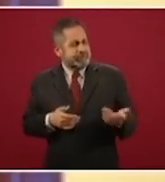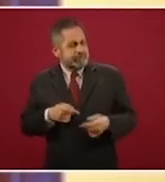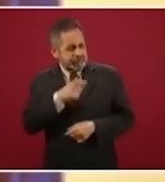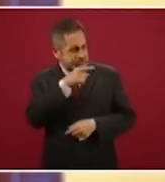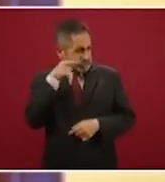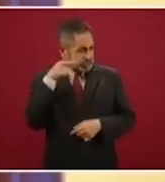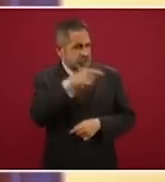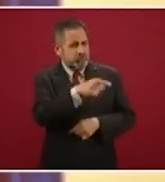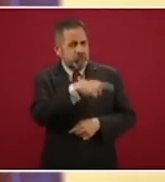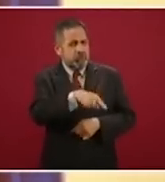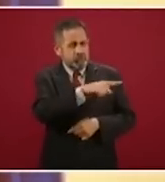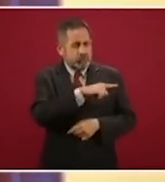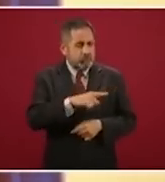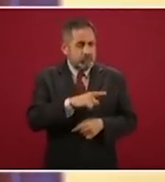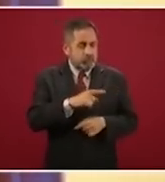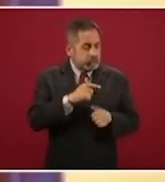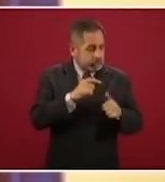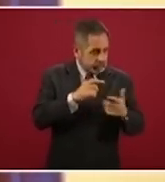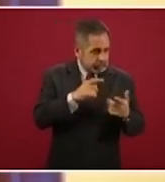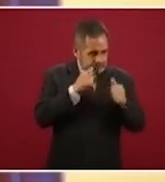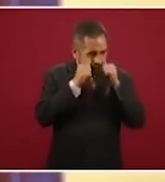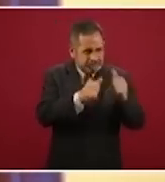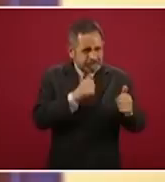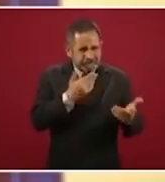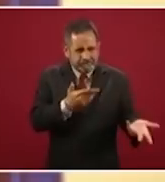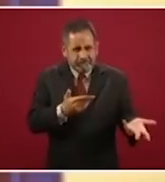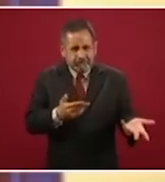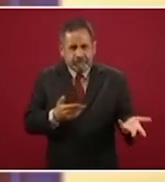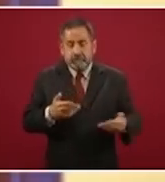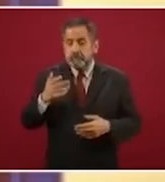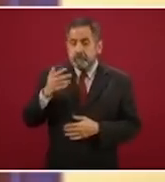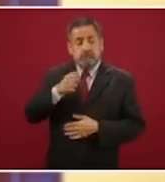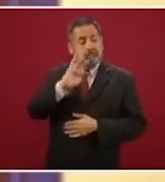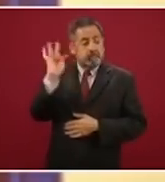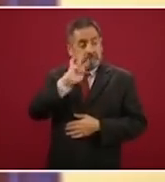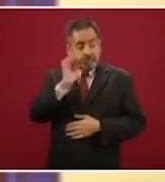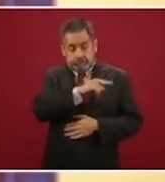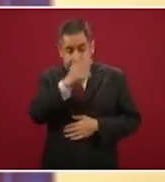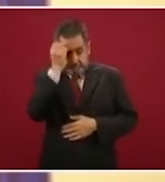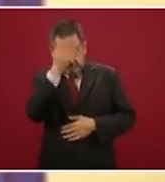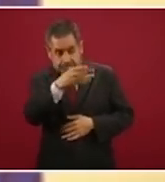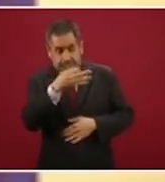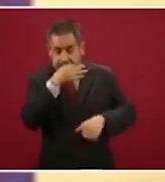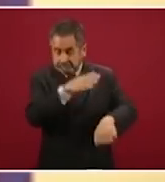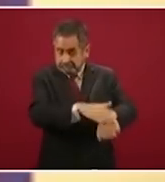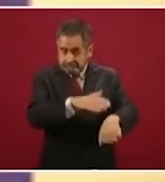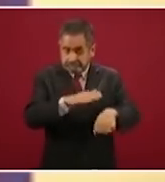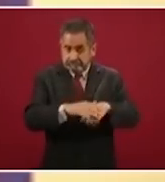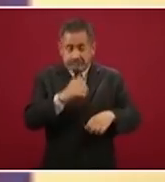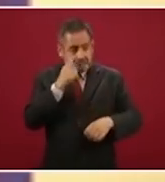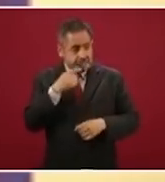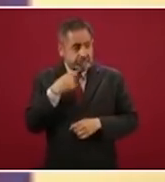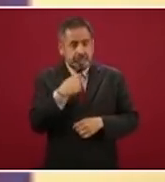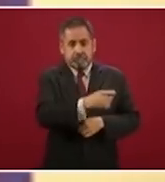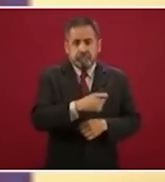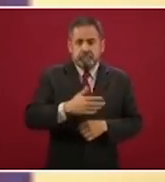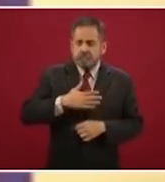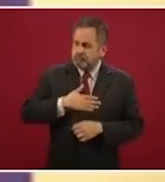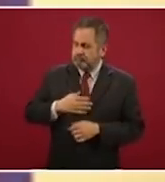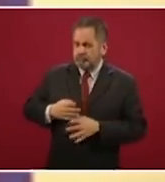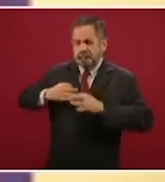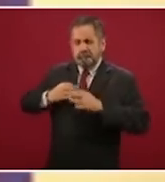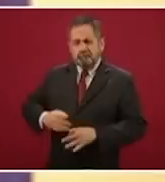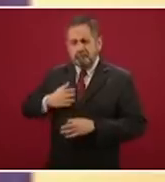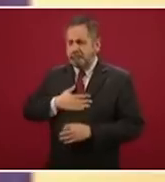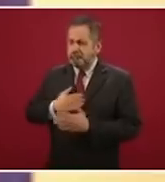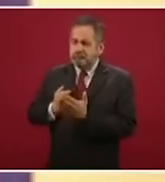regular que no lo haya ignorado. Mas por si se le hubiese olvidado, remito a usted un ejemplar de mi vindicación,